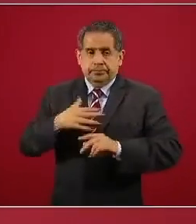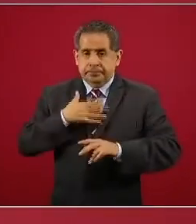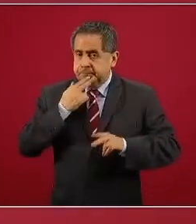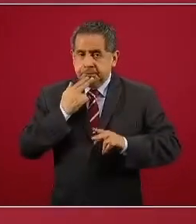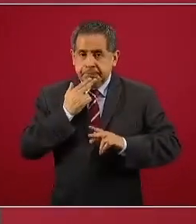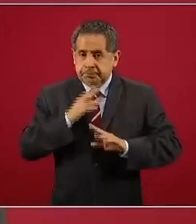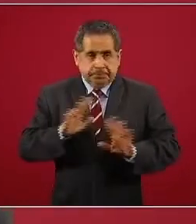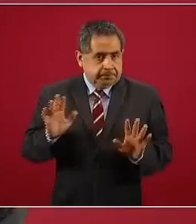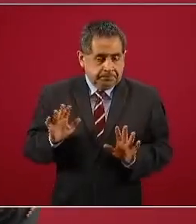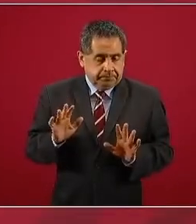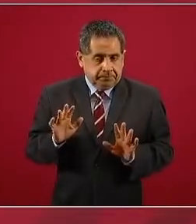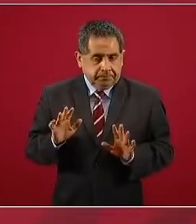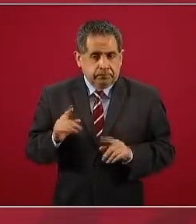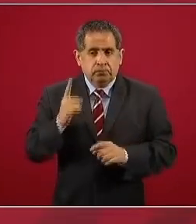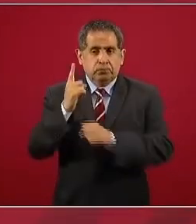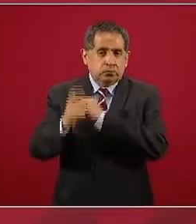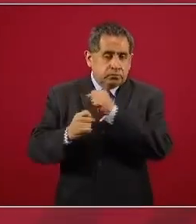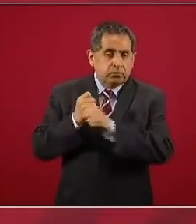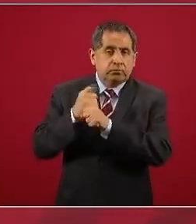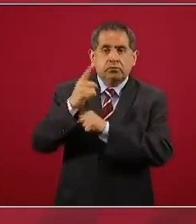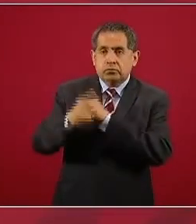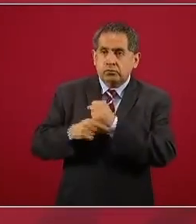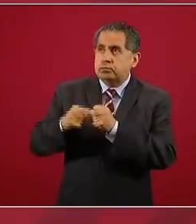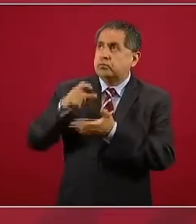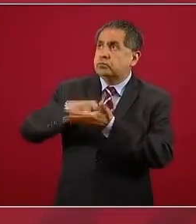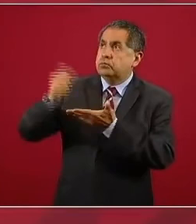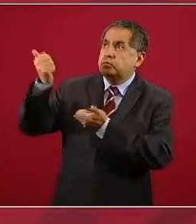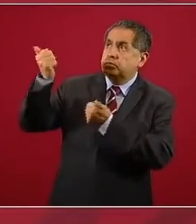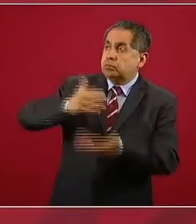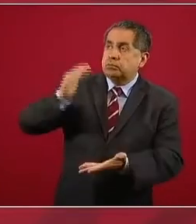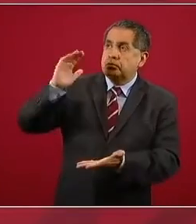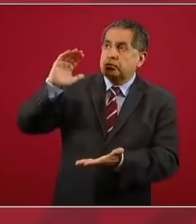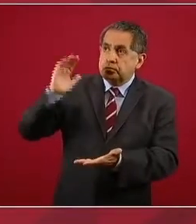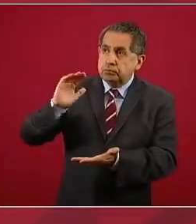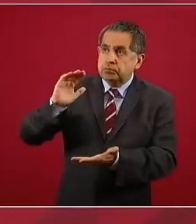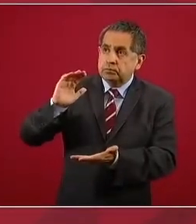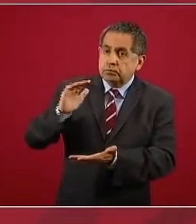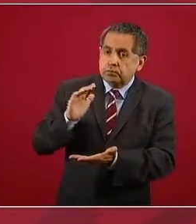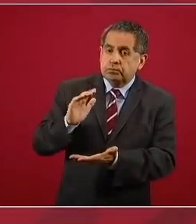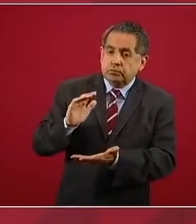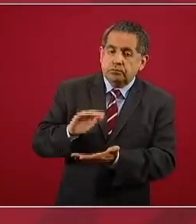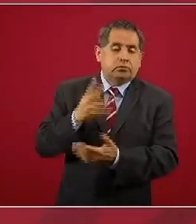Se va a ir reduciendo año con año, en 4 años